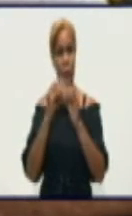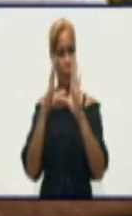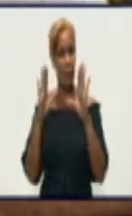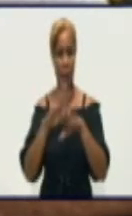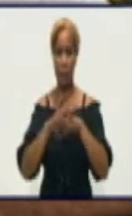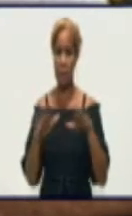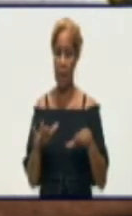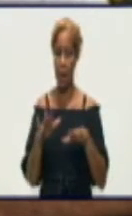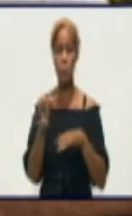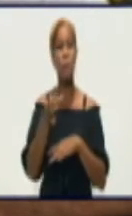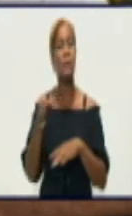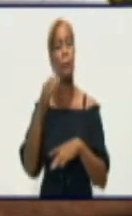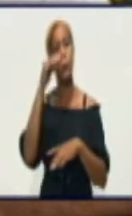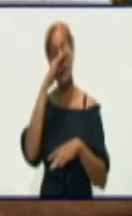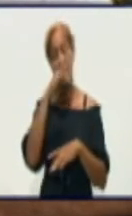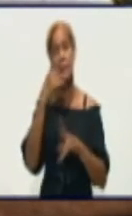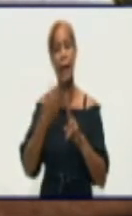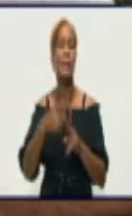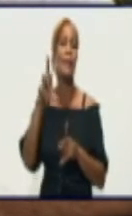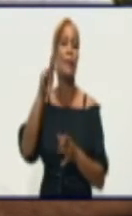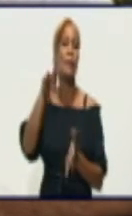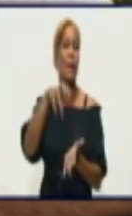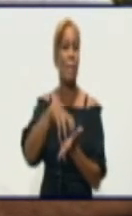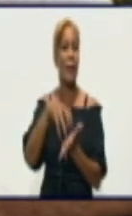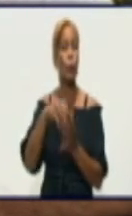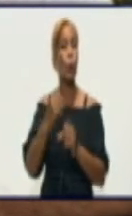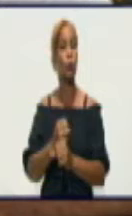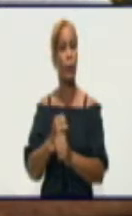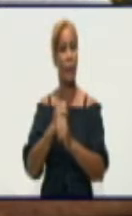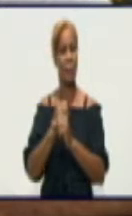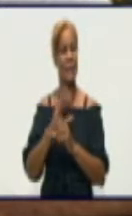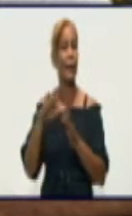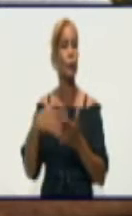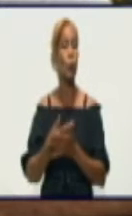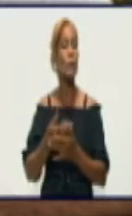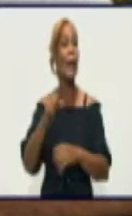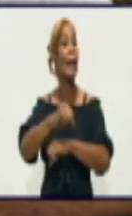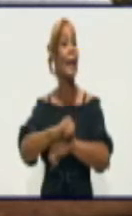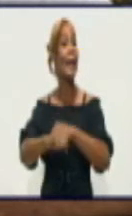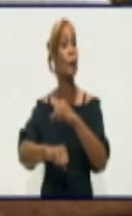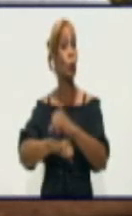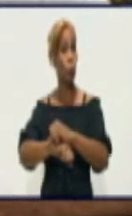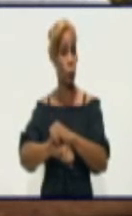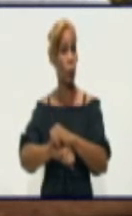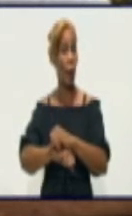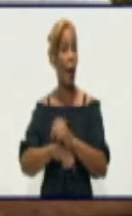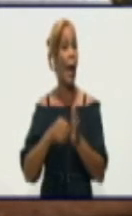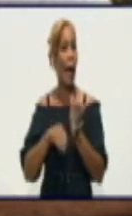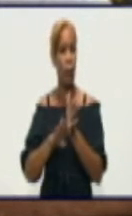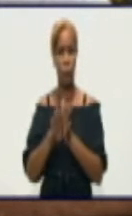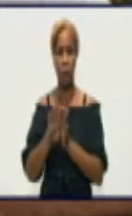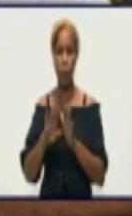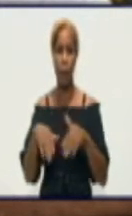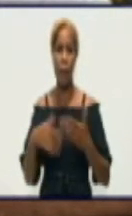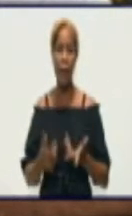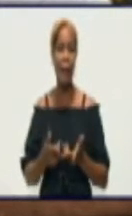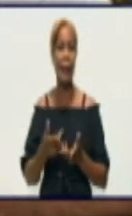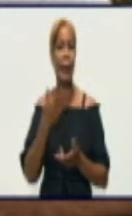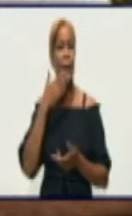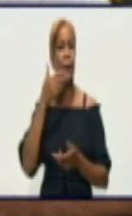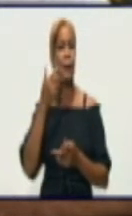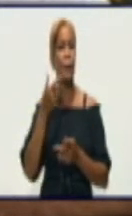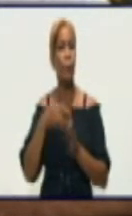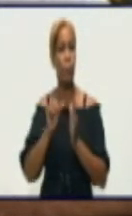el resto del día no hubo ninguna afectación la estrategia a seguir es ir equiparando lo lo circuito en el